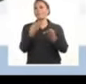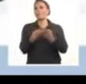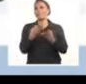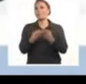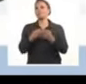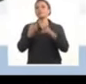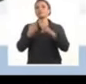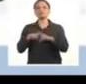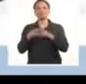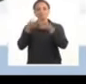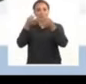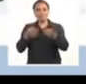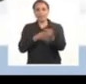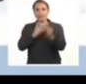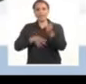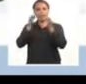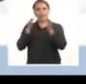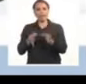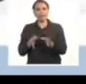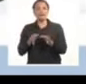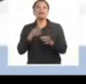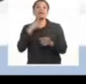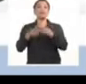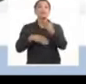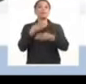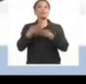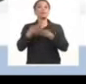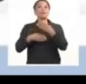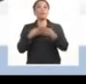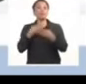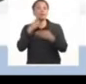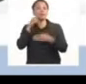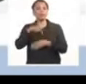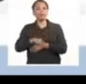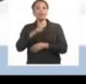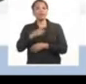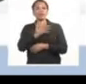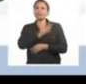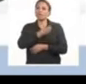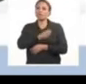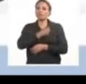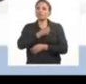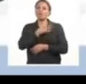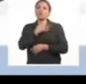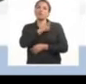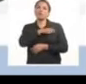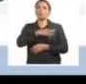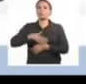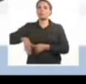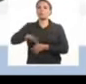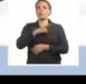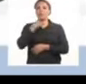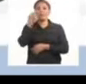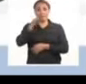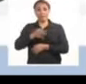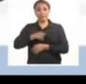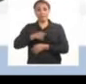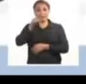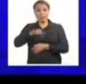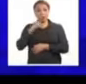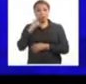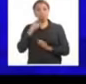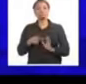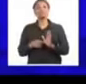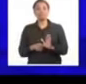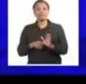soluciones reales y concretas a los problemas más apremiantes que sufren nuestros pueblos la realidad que hoy se nos presenta